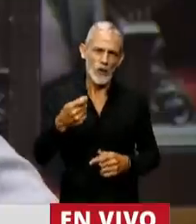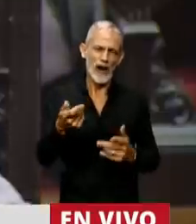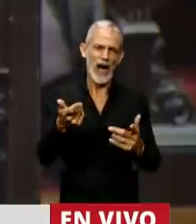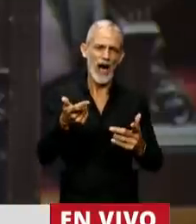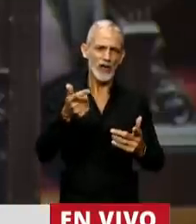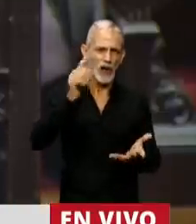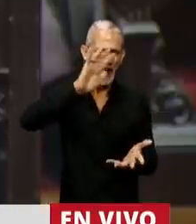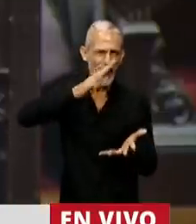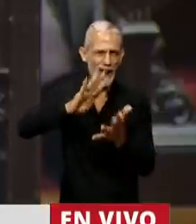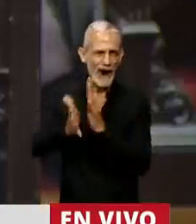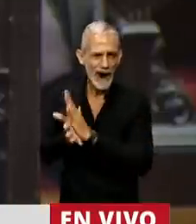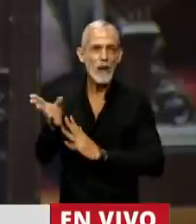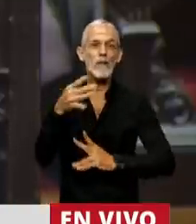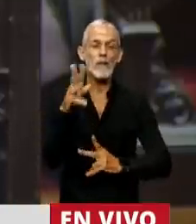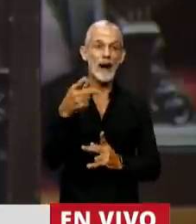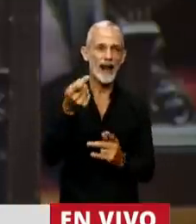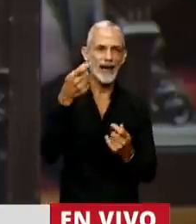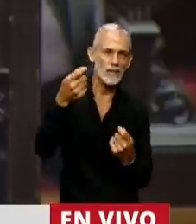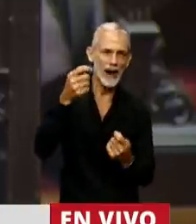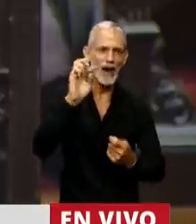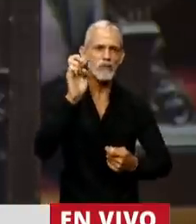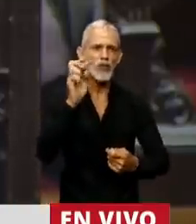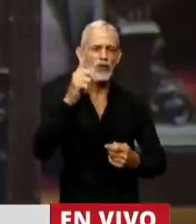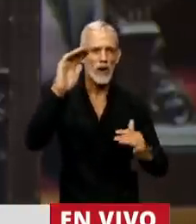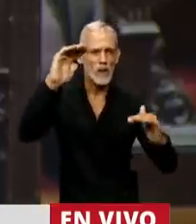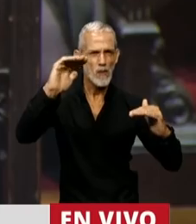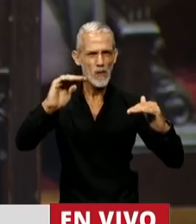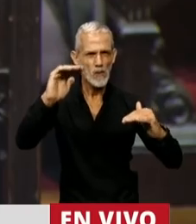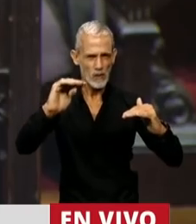rematando para calmar el contado con liquidación.